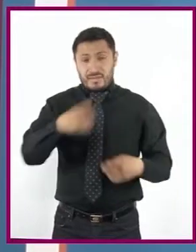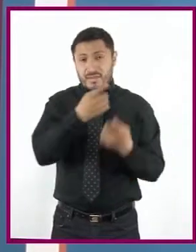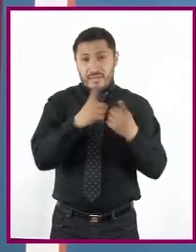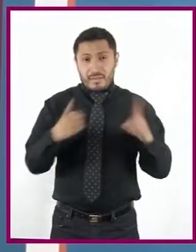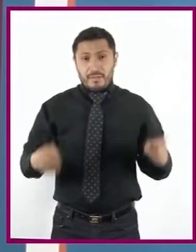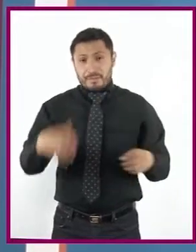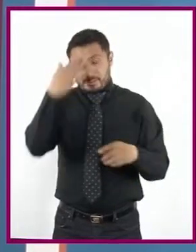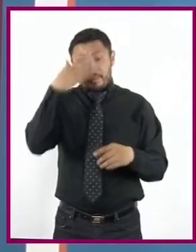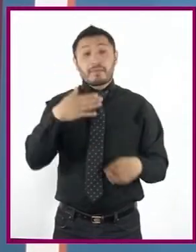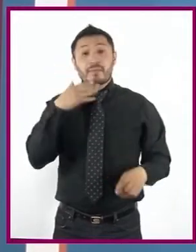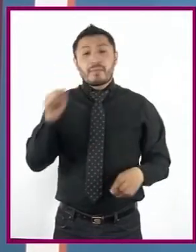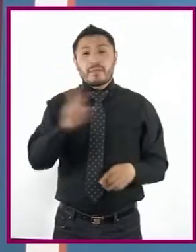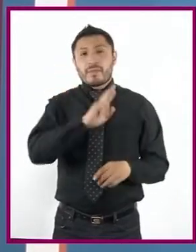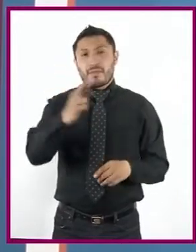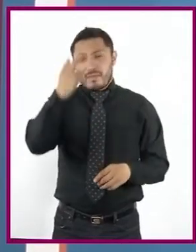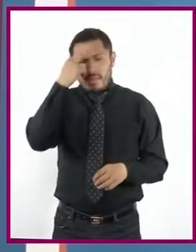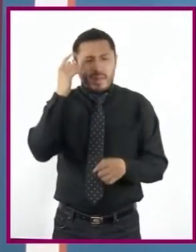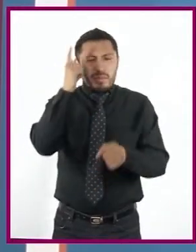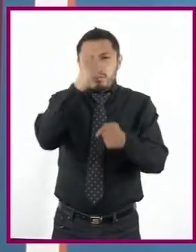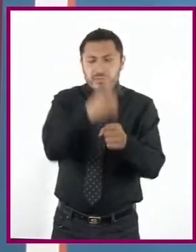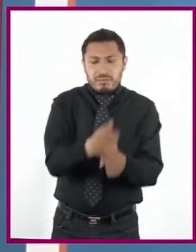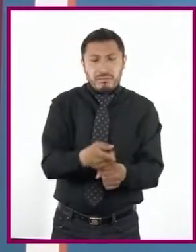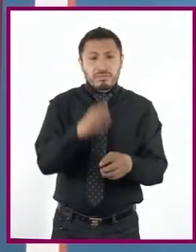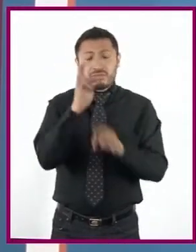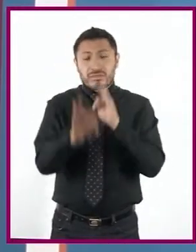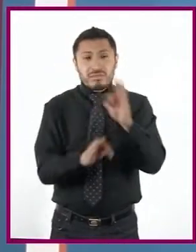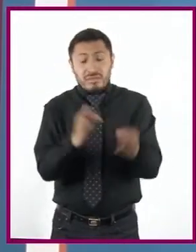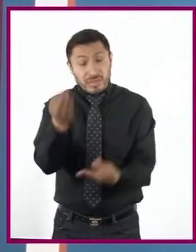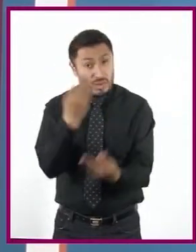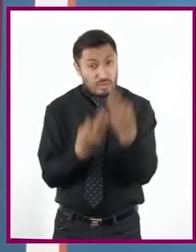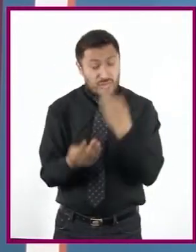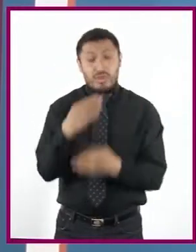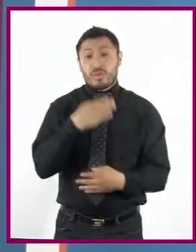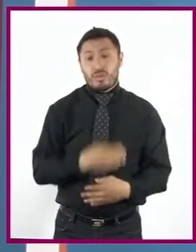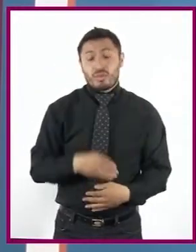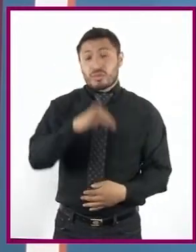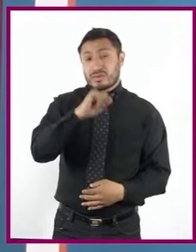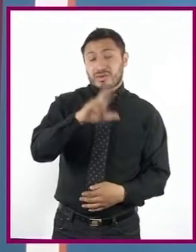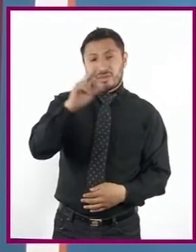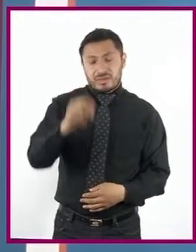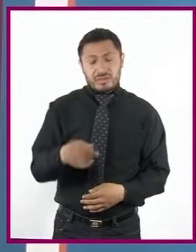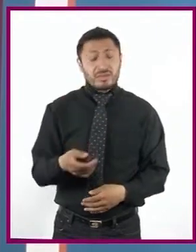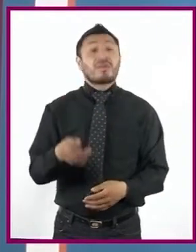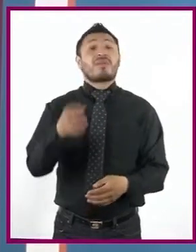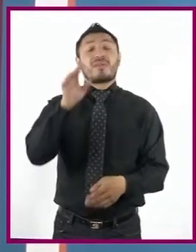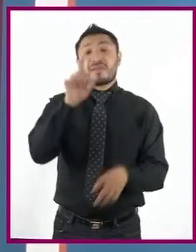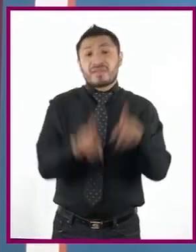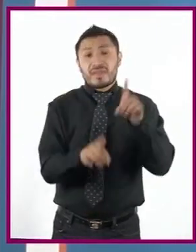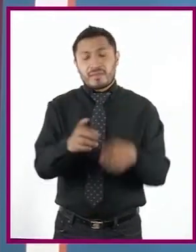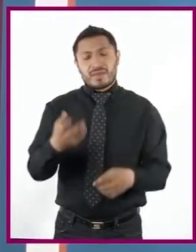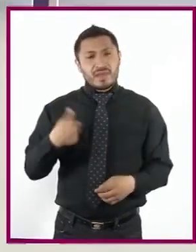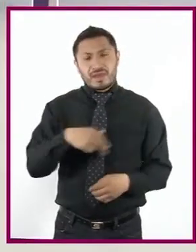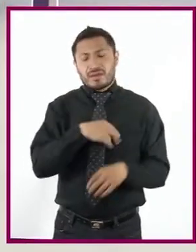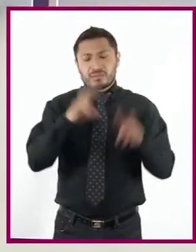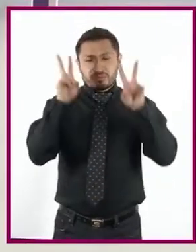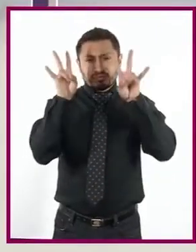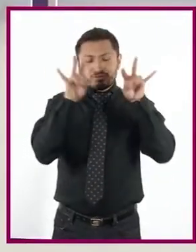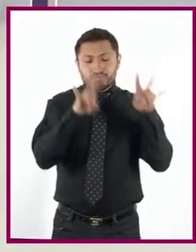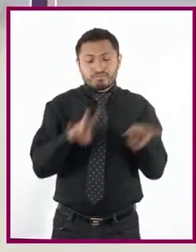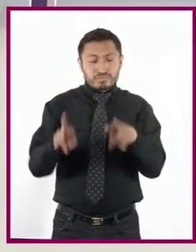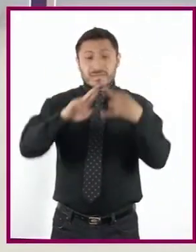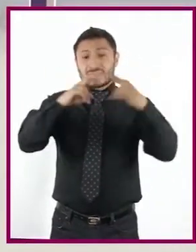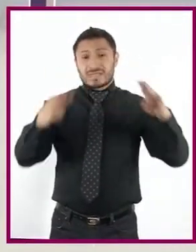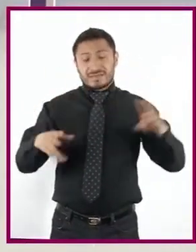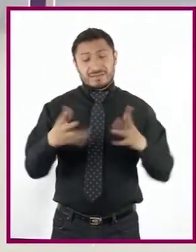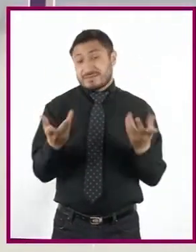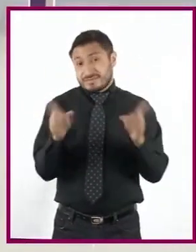un trato justo o injusto que recibimos mediante la observación de nuestras relaciones.